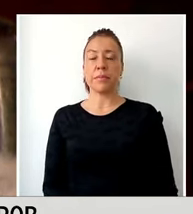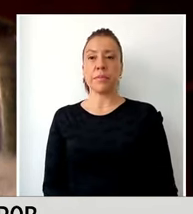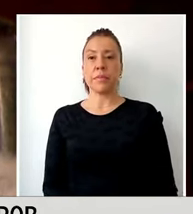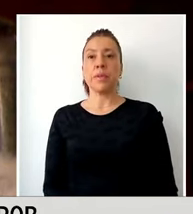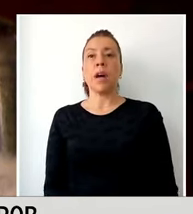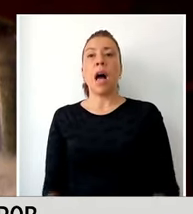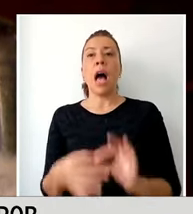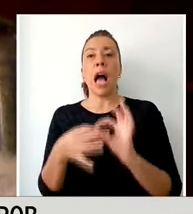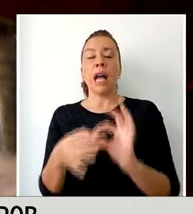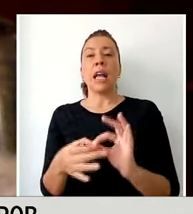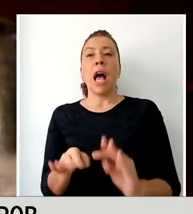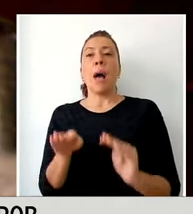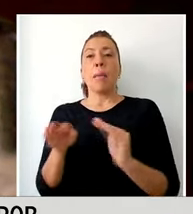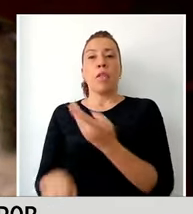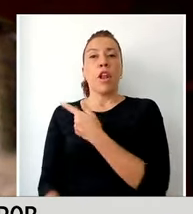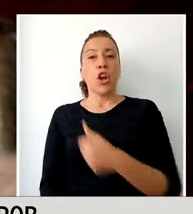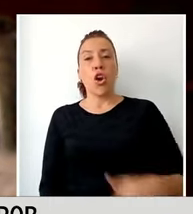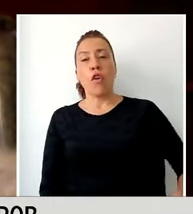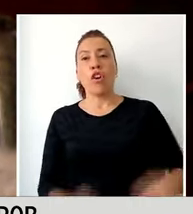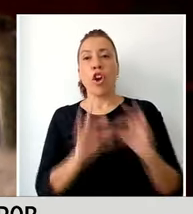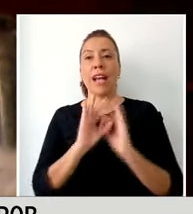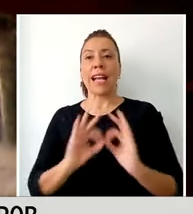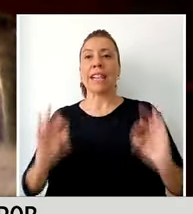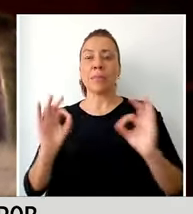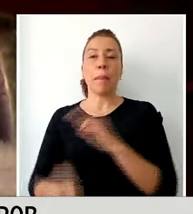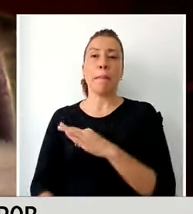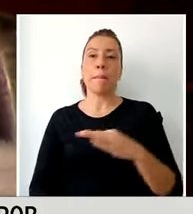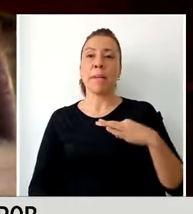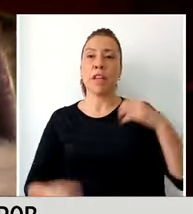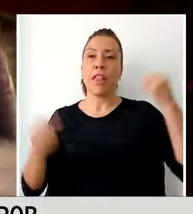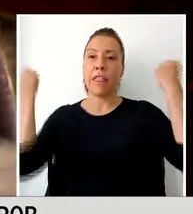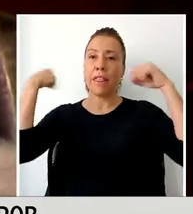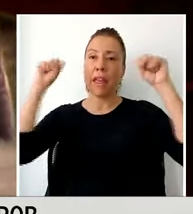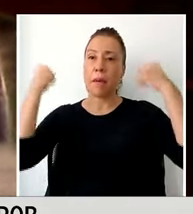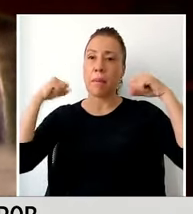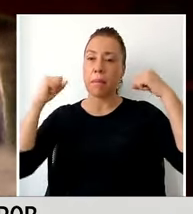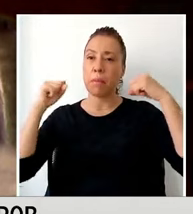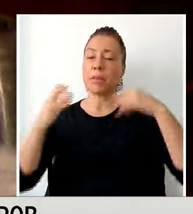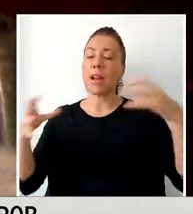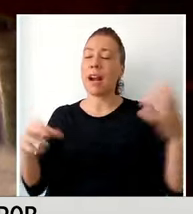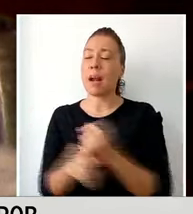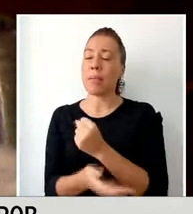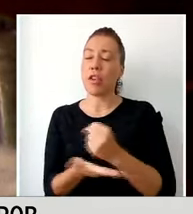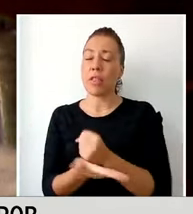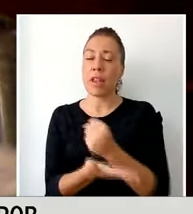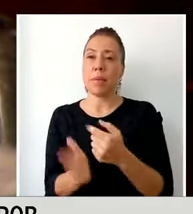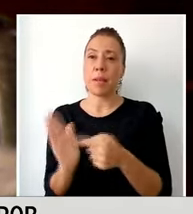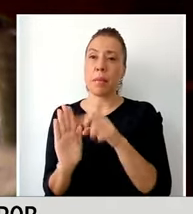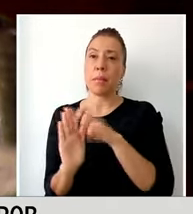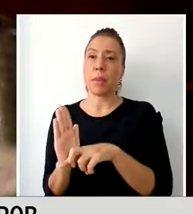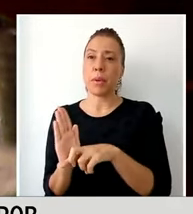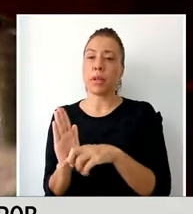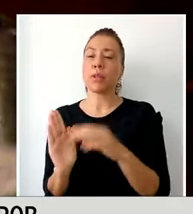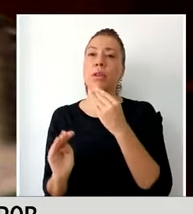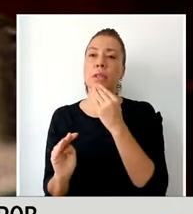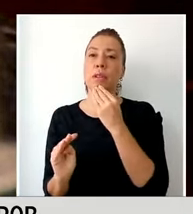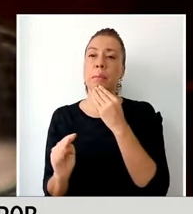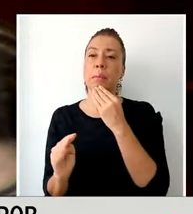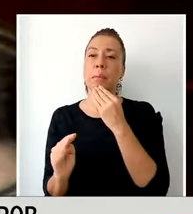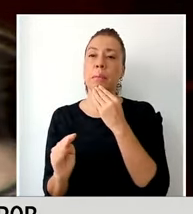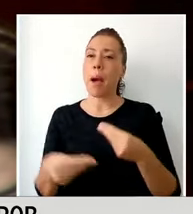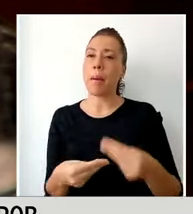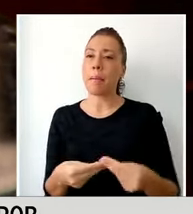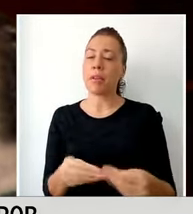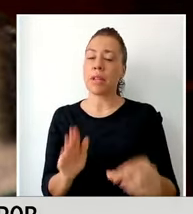el apoyo del ejecutivo y en particular del Ministerio del deporte en la expedita tramitación de este proyecto además de sus aportes en indicaciones que